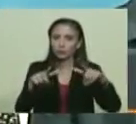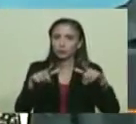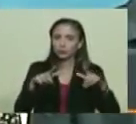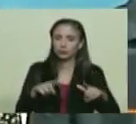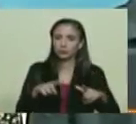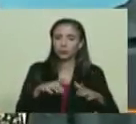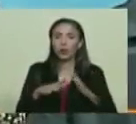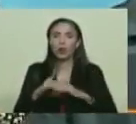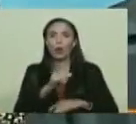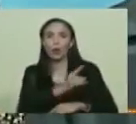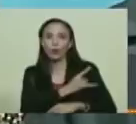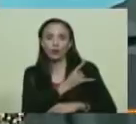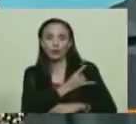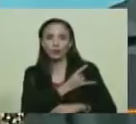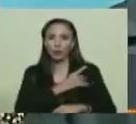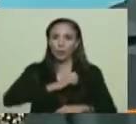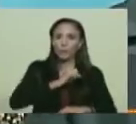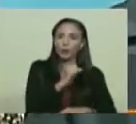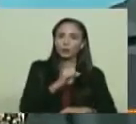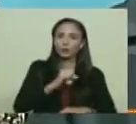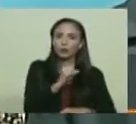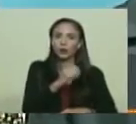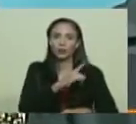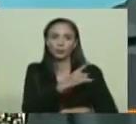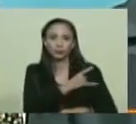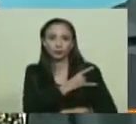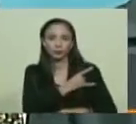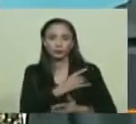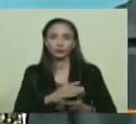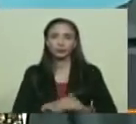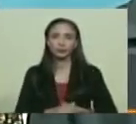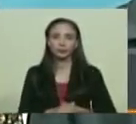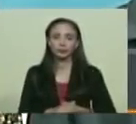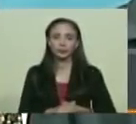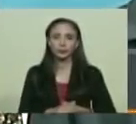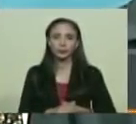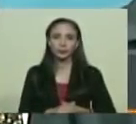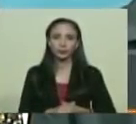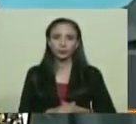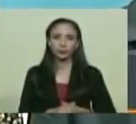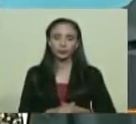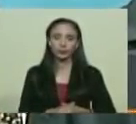de la Universidad Nacional Experimental de la Seguridad, la UNES,